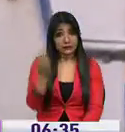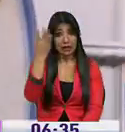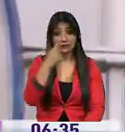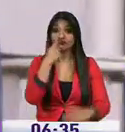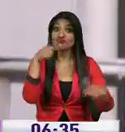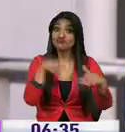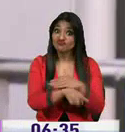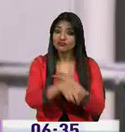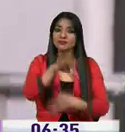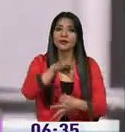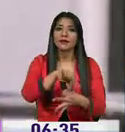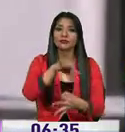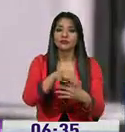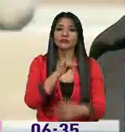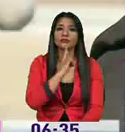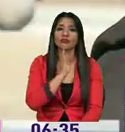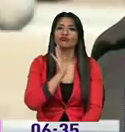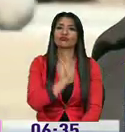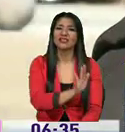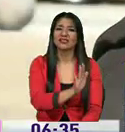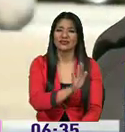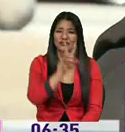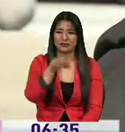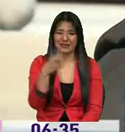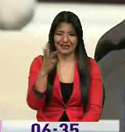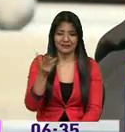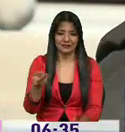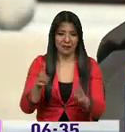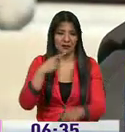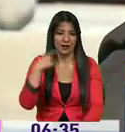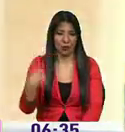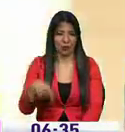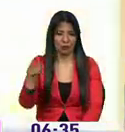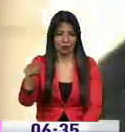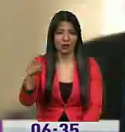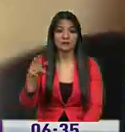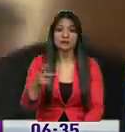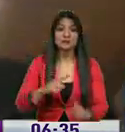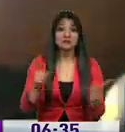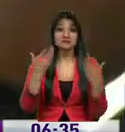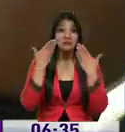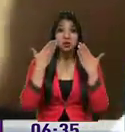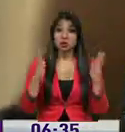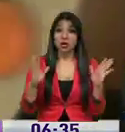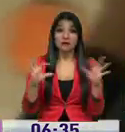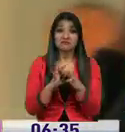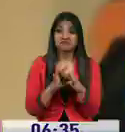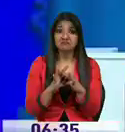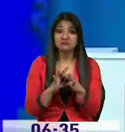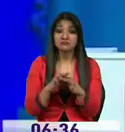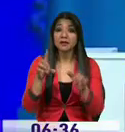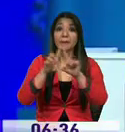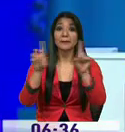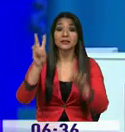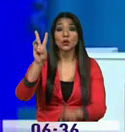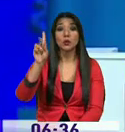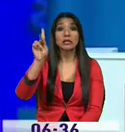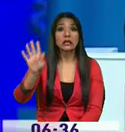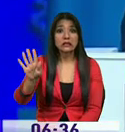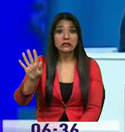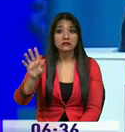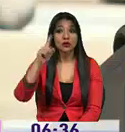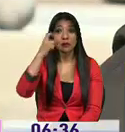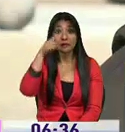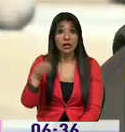elecciones estadounidenses de 2016, Vini comentó que él nunca tuvo conocimiento de algún tipo de vínculo de WikiLeaks y el gobierno del